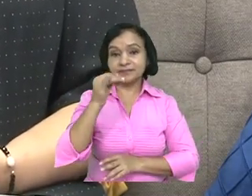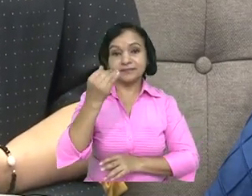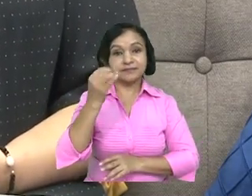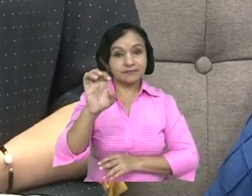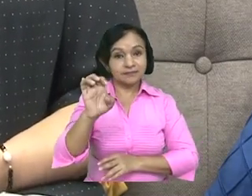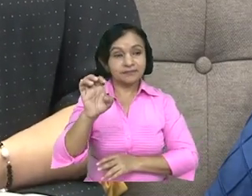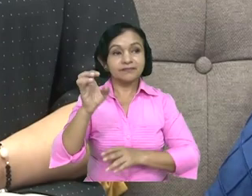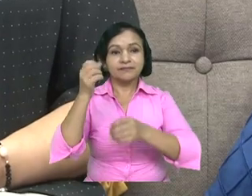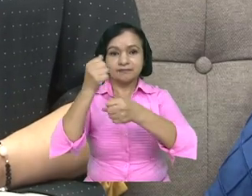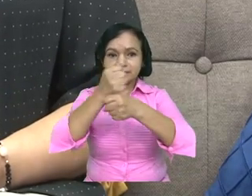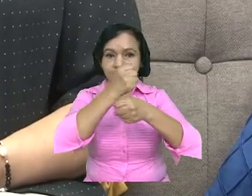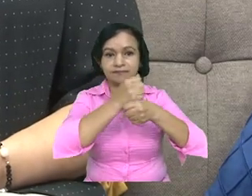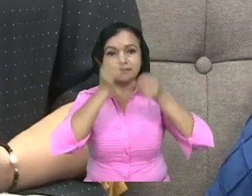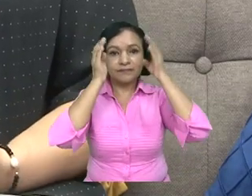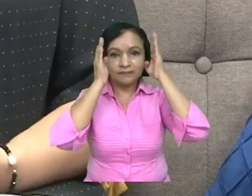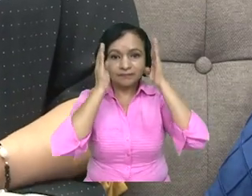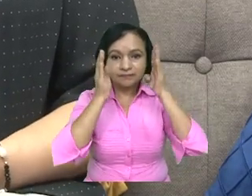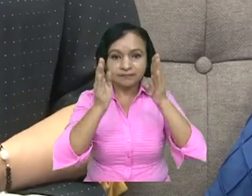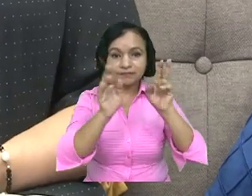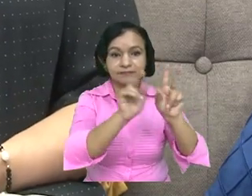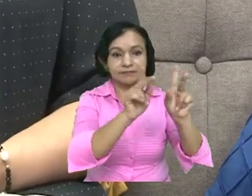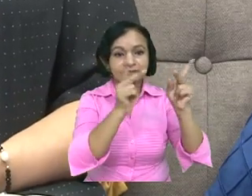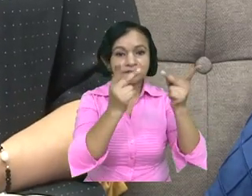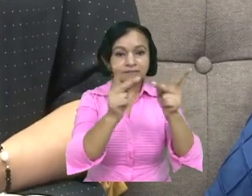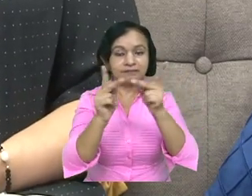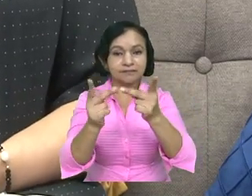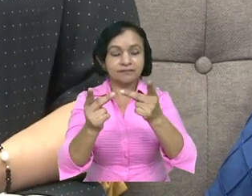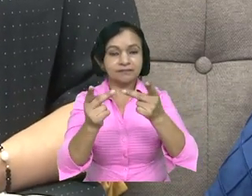servidores públicos y servidoras que